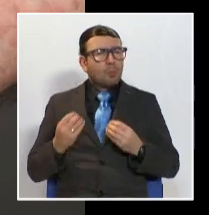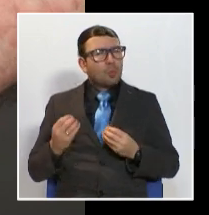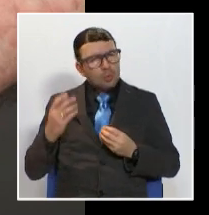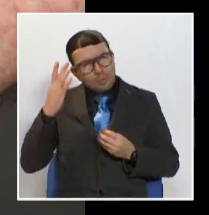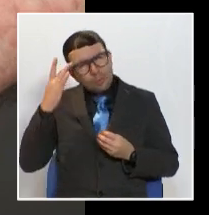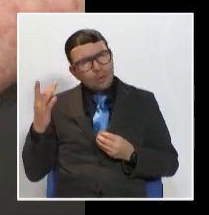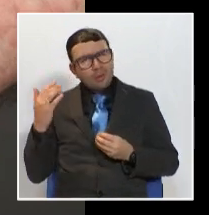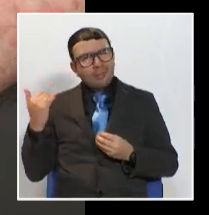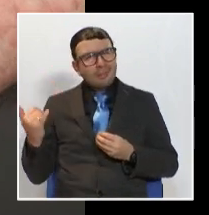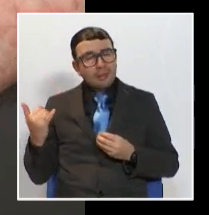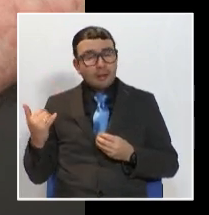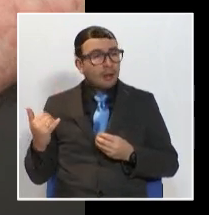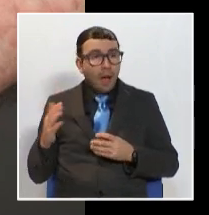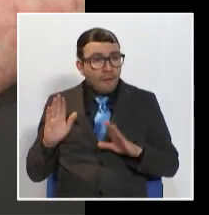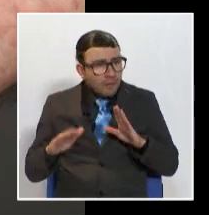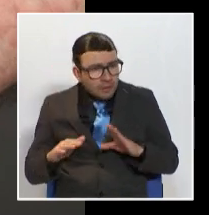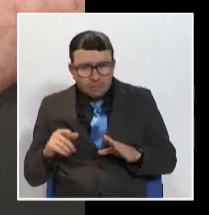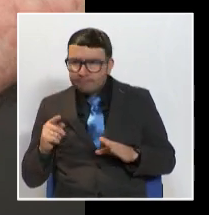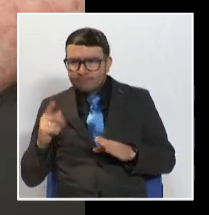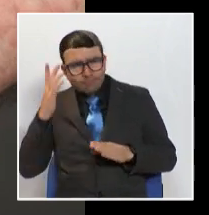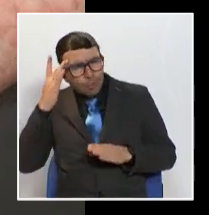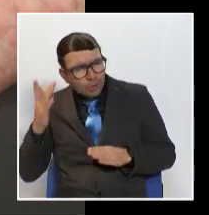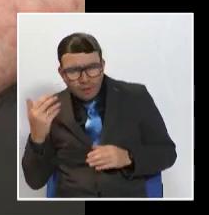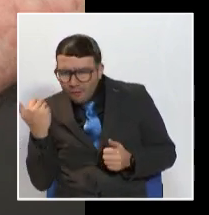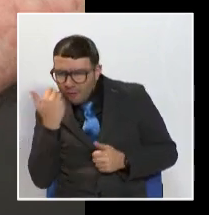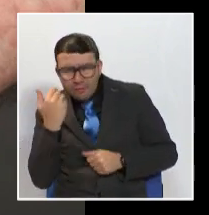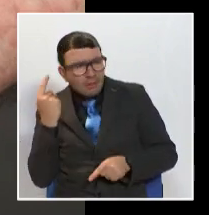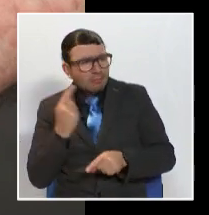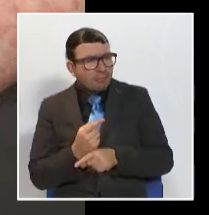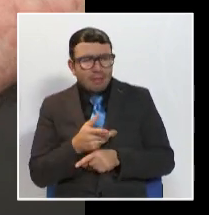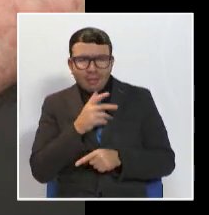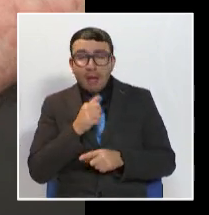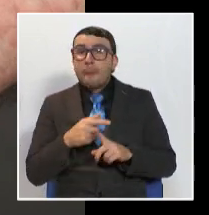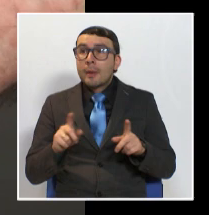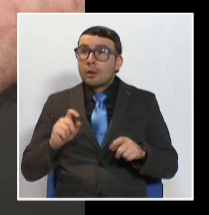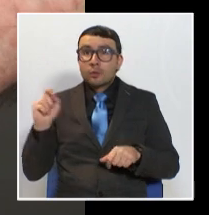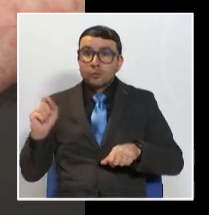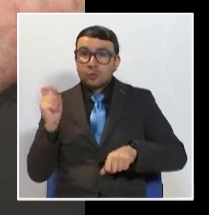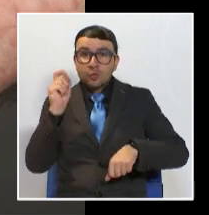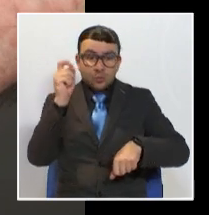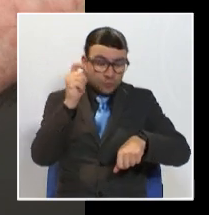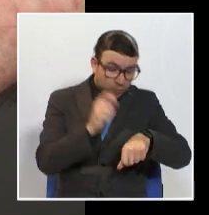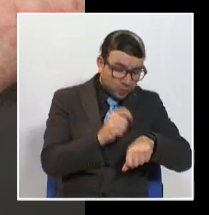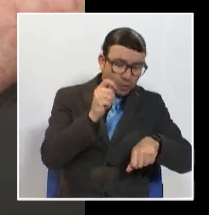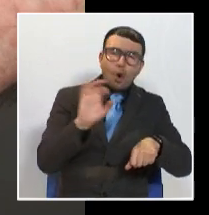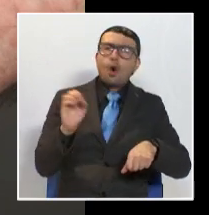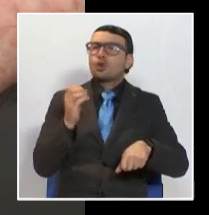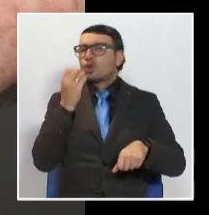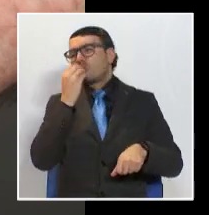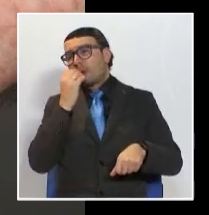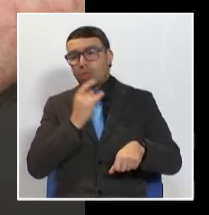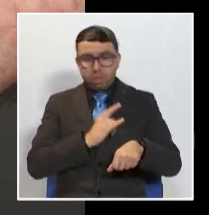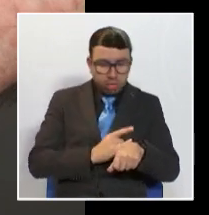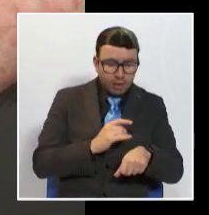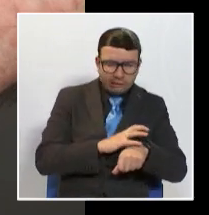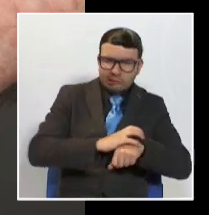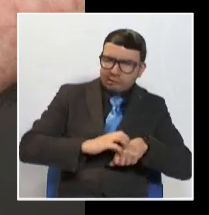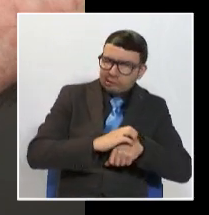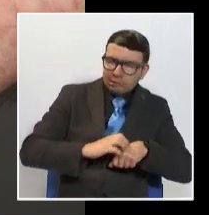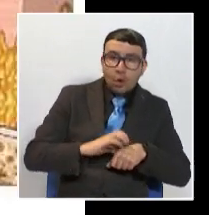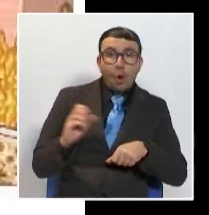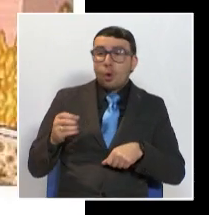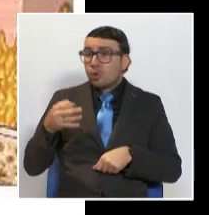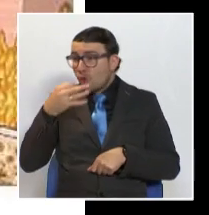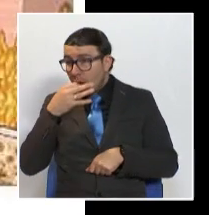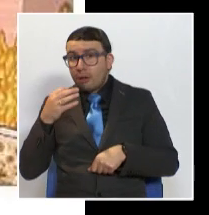veces no se logra reconocer el factor desencadenante, sin embargo las picaduras de insectos, alimentos o incluso muchos medicamentos pueden causar esta